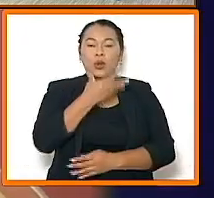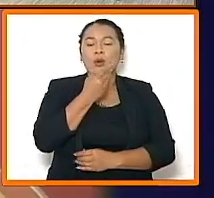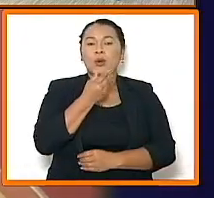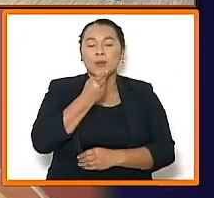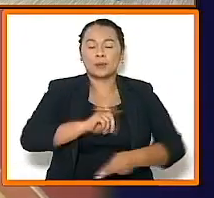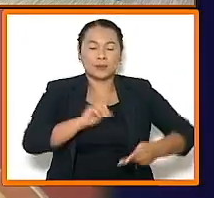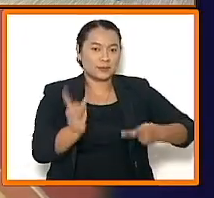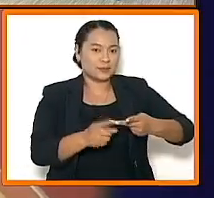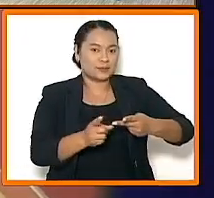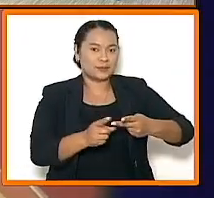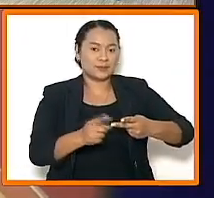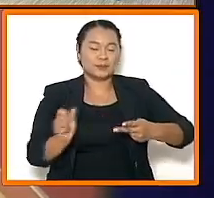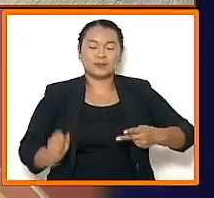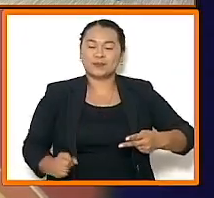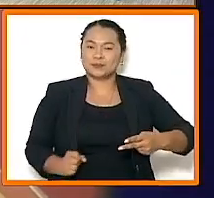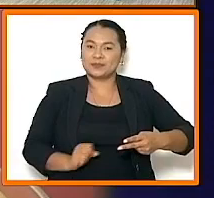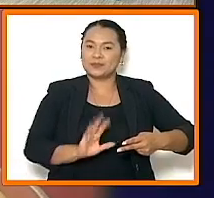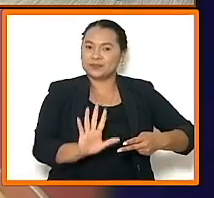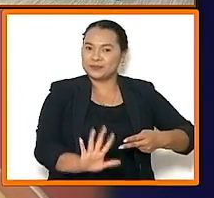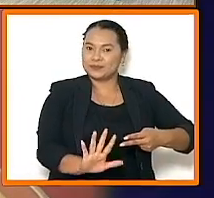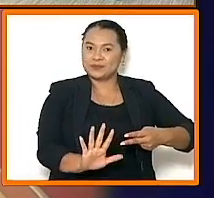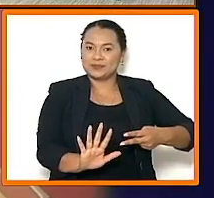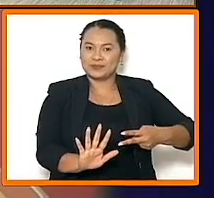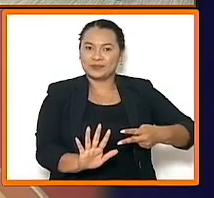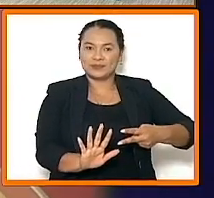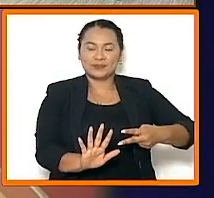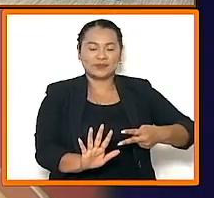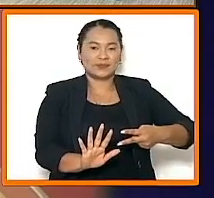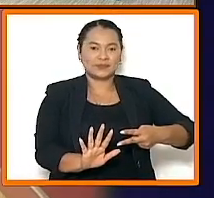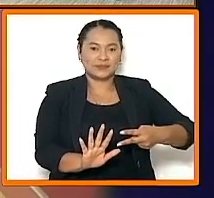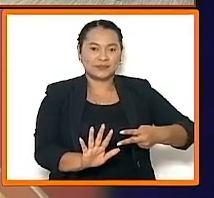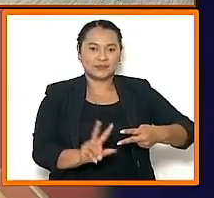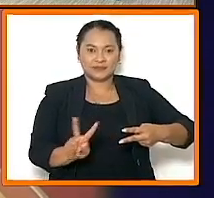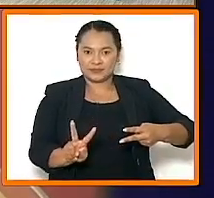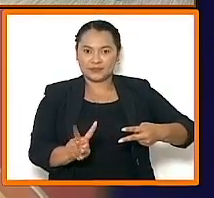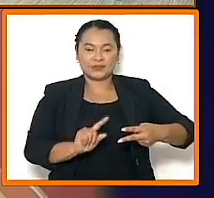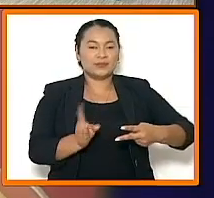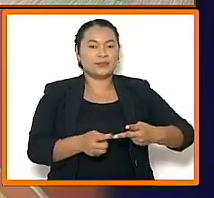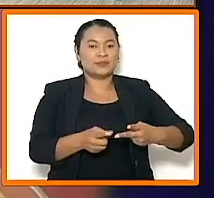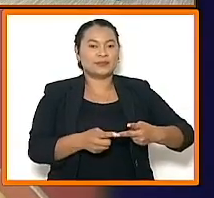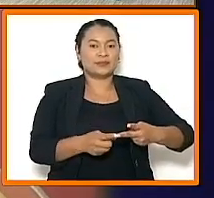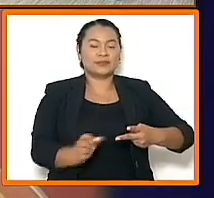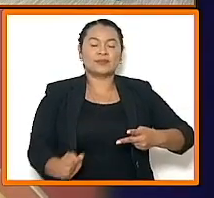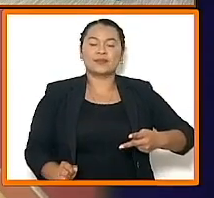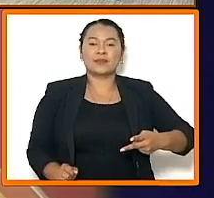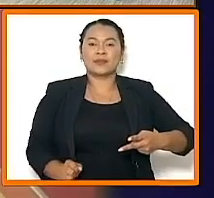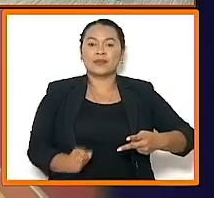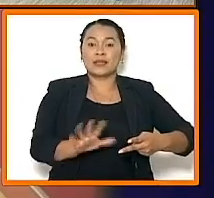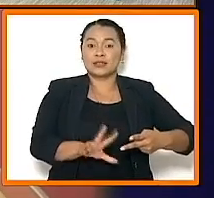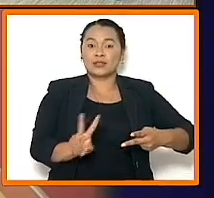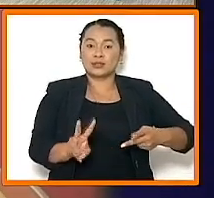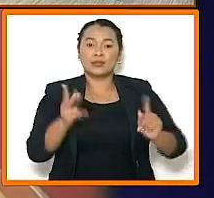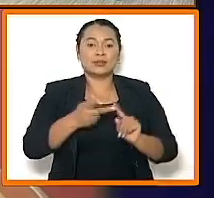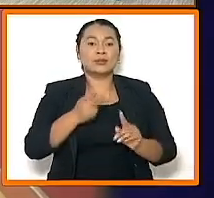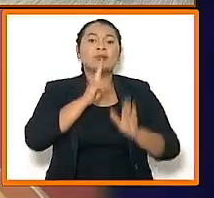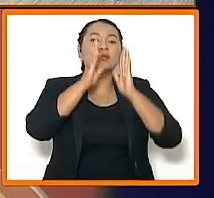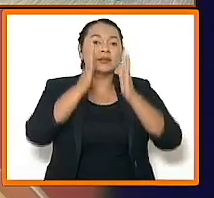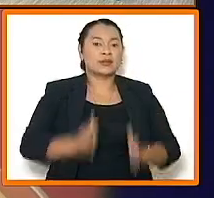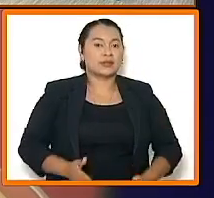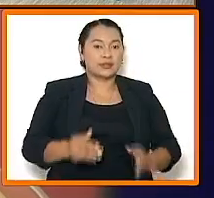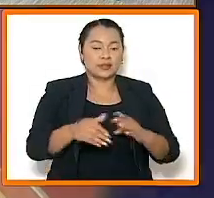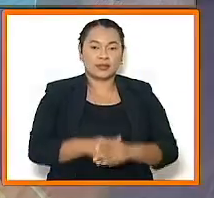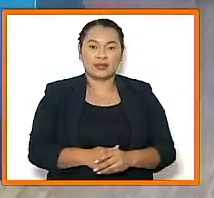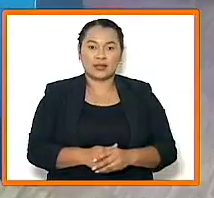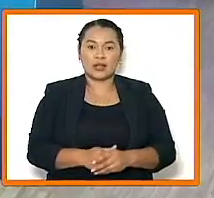primer dígito es el 5. Segundo dígito, el 2. Segundo número ganador es el 52 con su